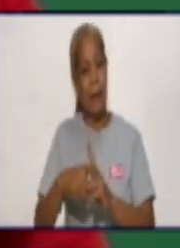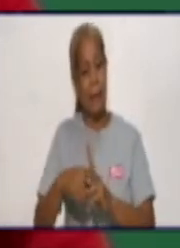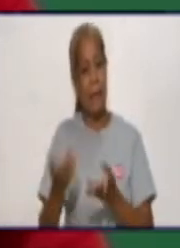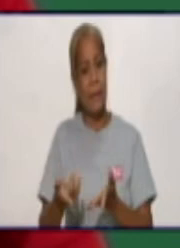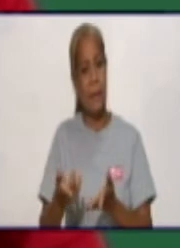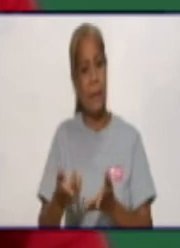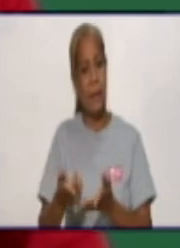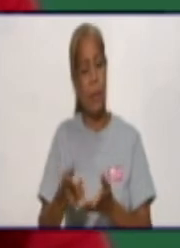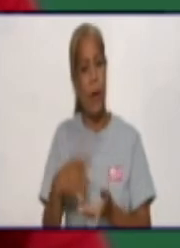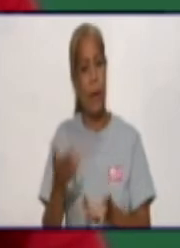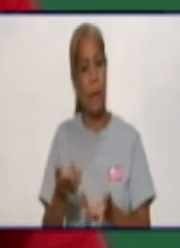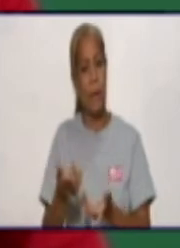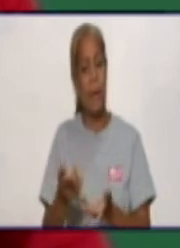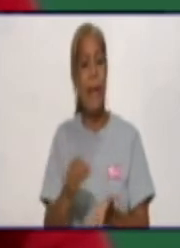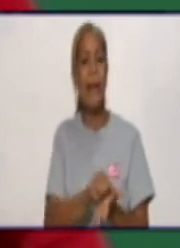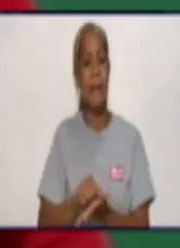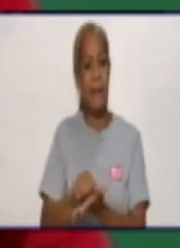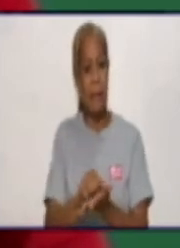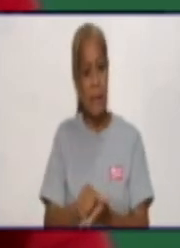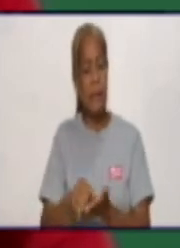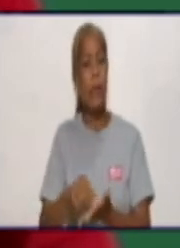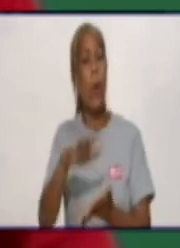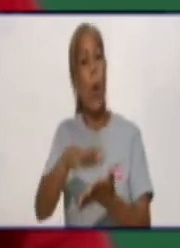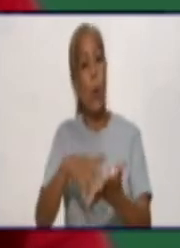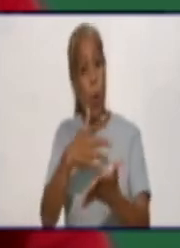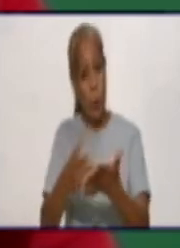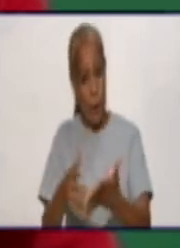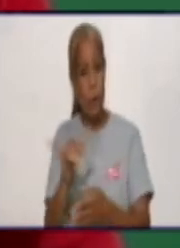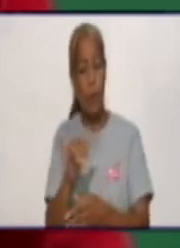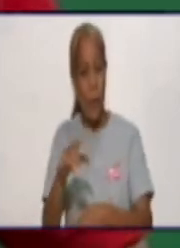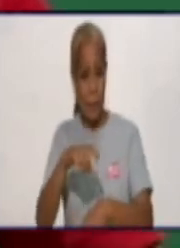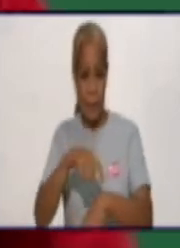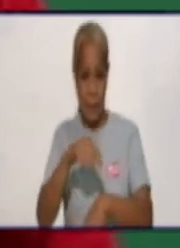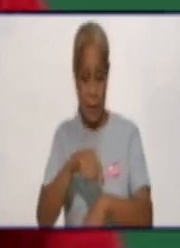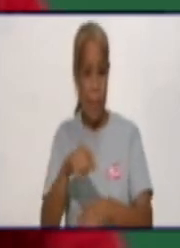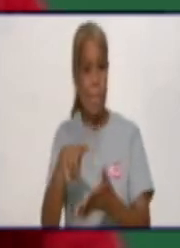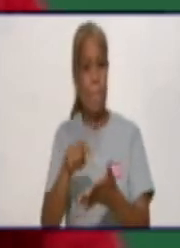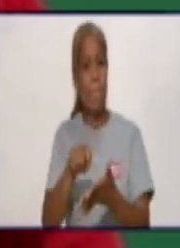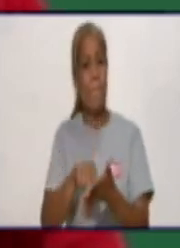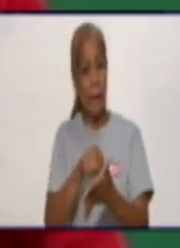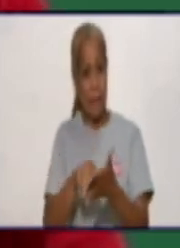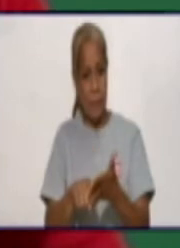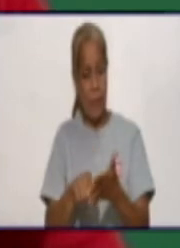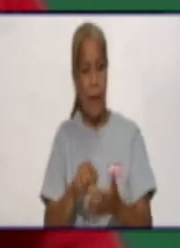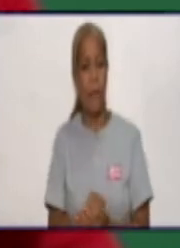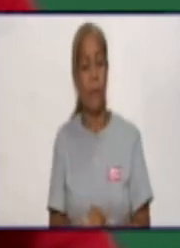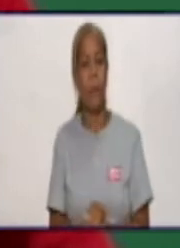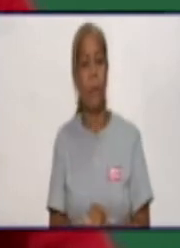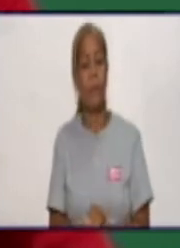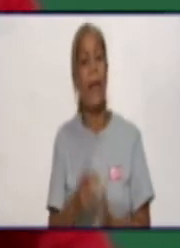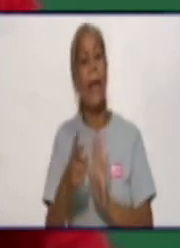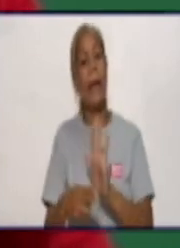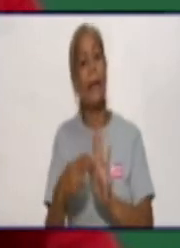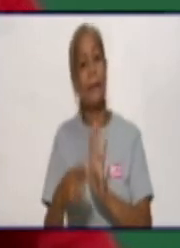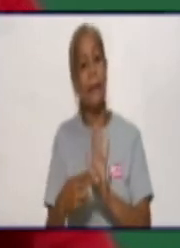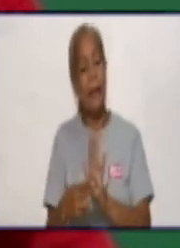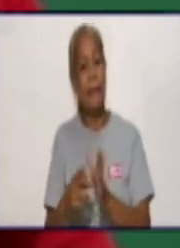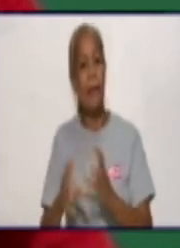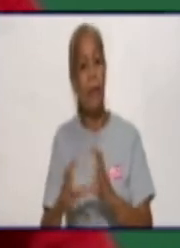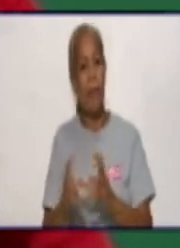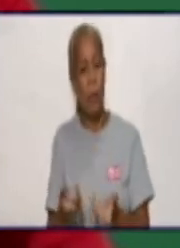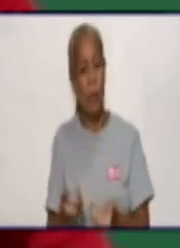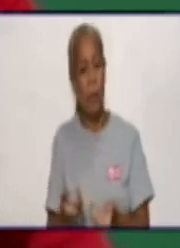de bayamo con manzanillo una frecuencia con los horarios que estaban establecidos antes que se paralizarán por el tema pandemia el tren que circula de forma